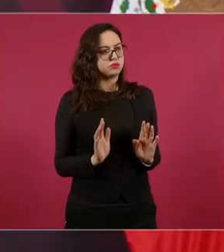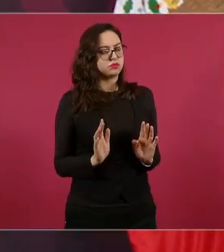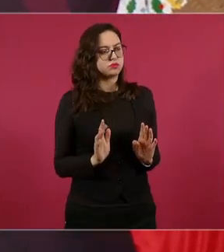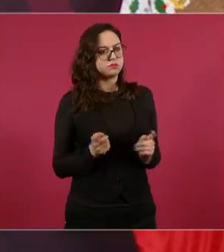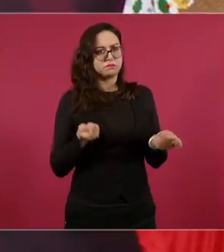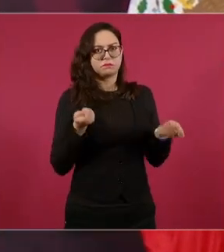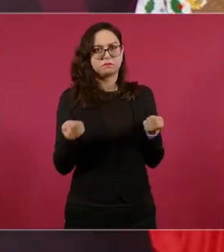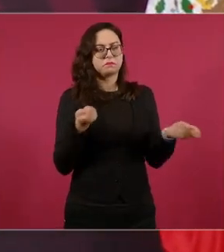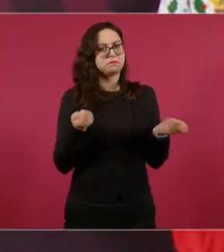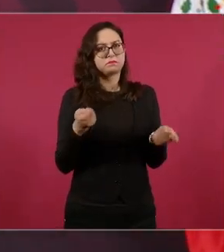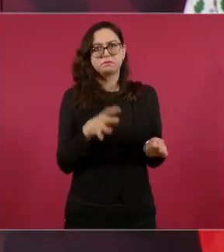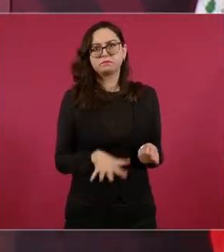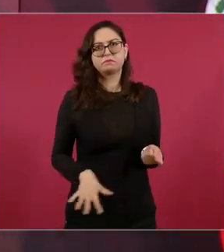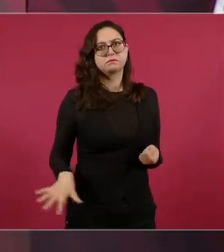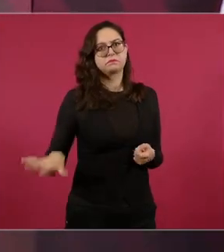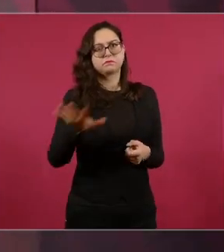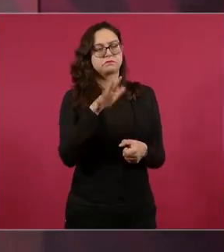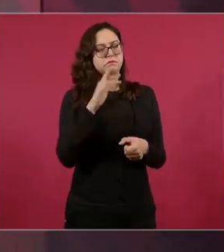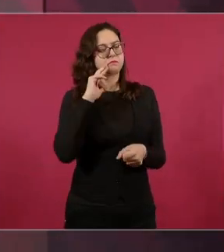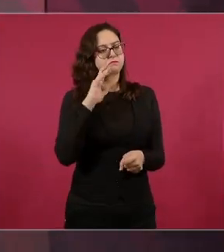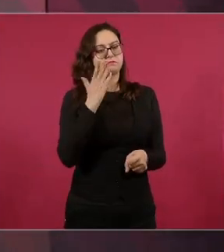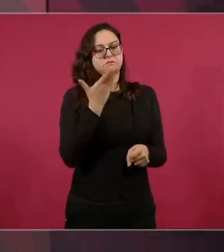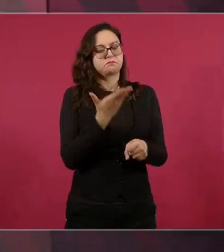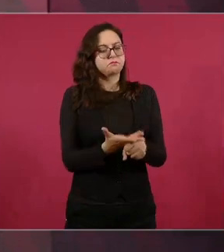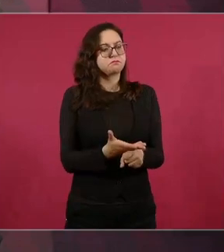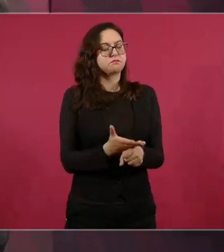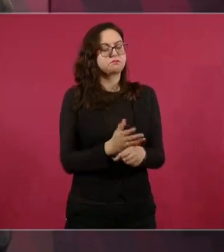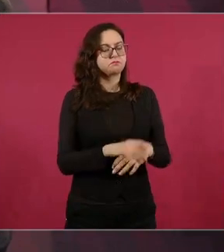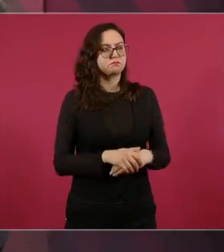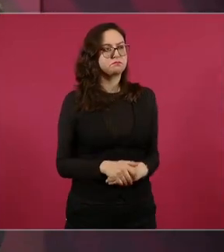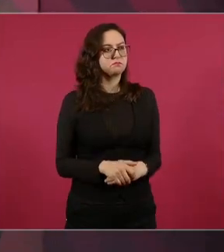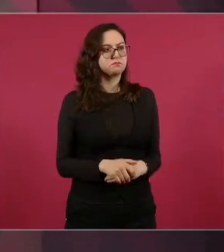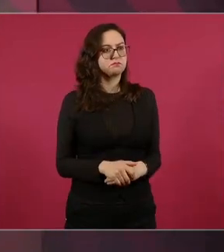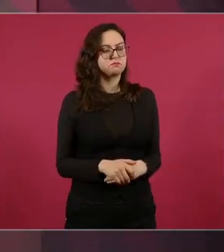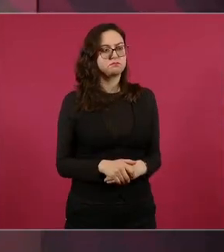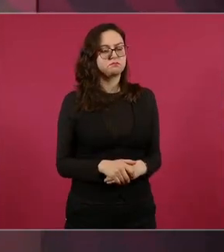responsabilidad y las facultades